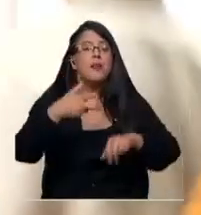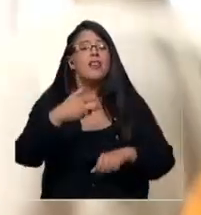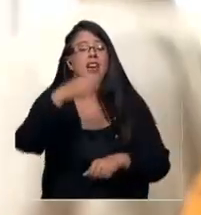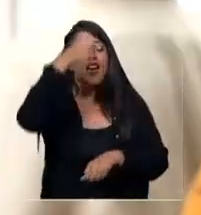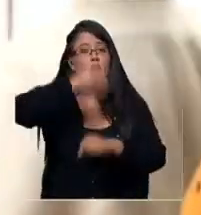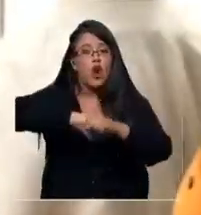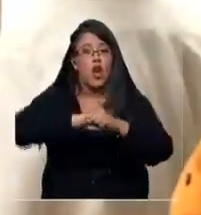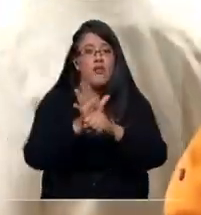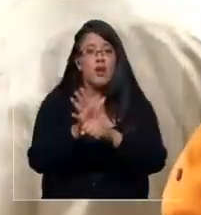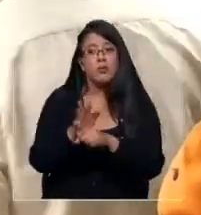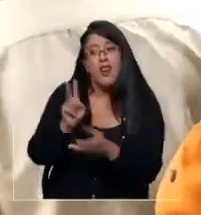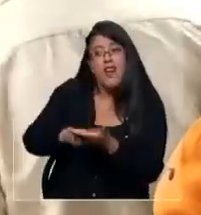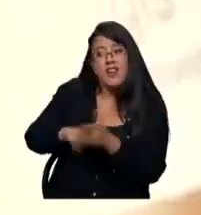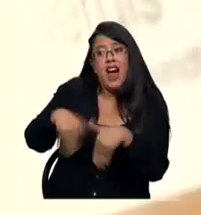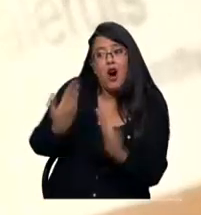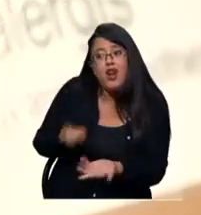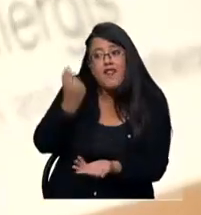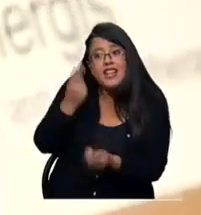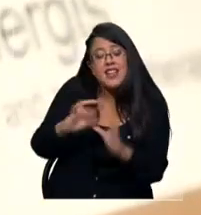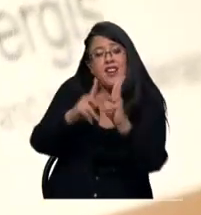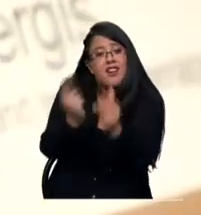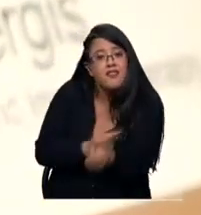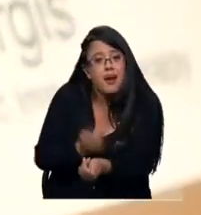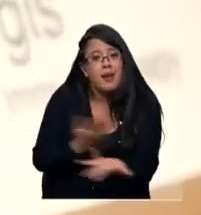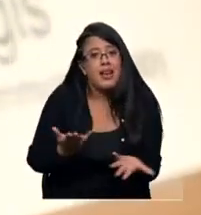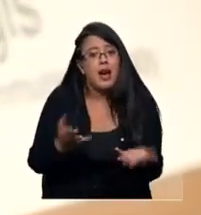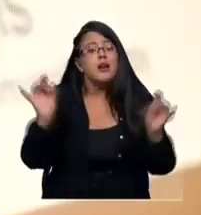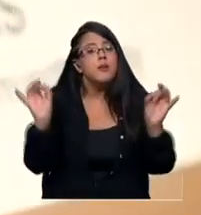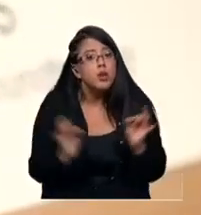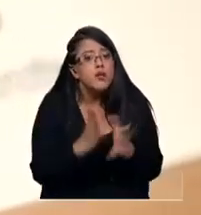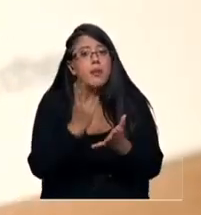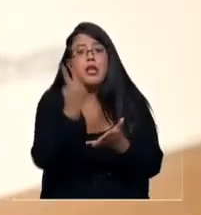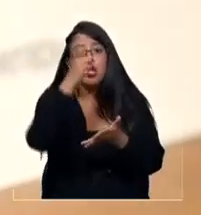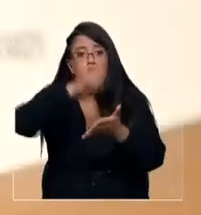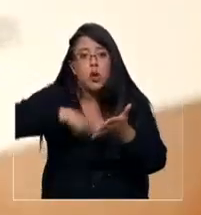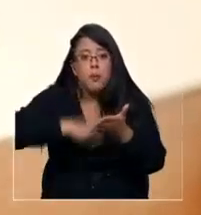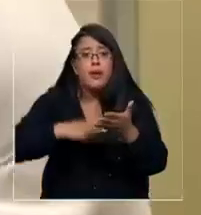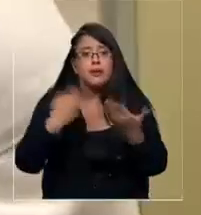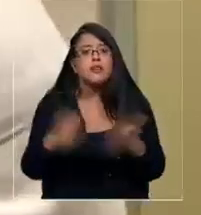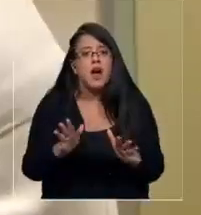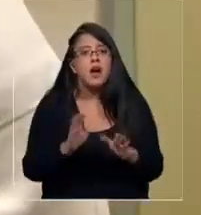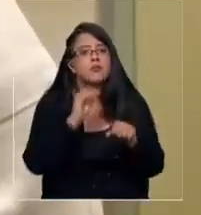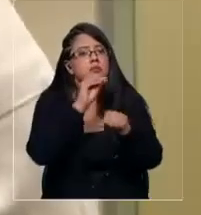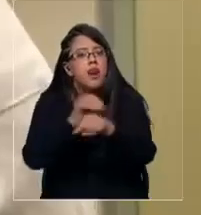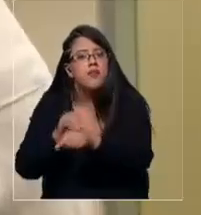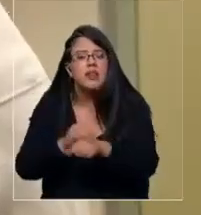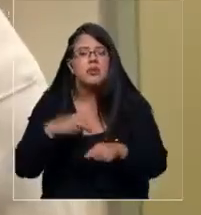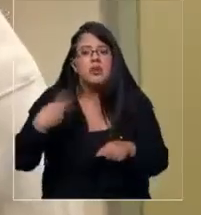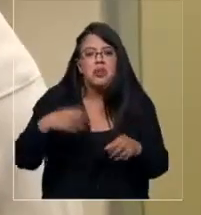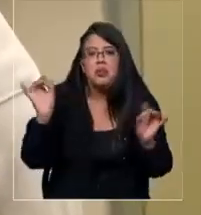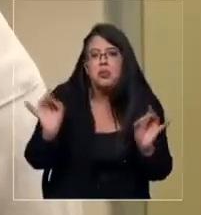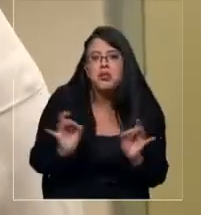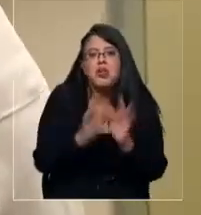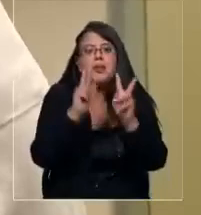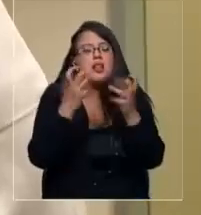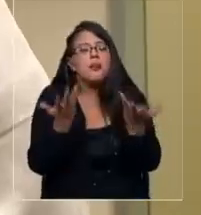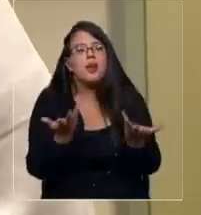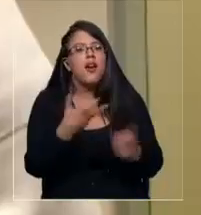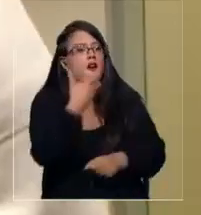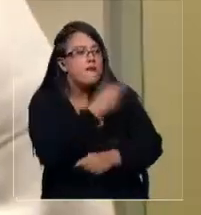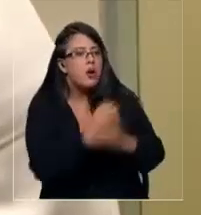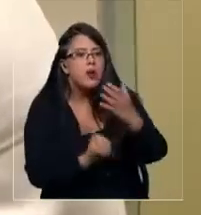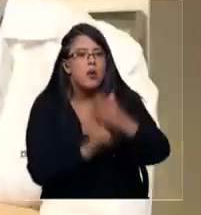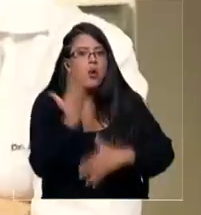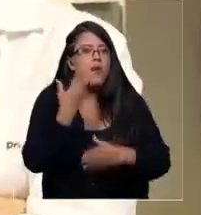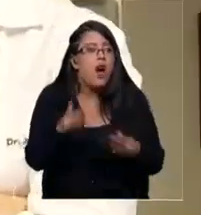Me decía que en 2 meses ya podría haber importantes novedades en cuanto a una vacuna para el coronavirus. Para este invierno